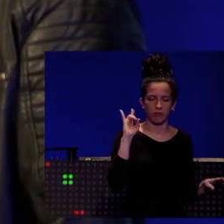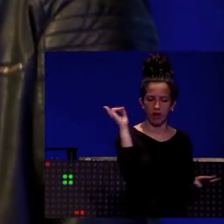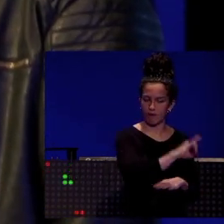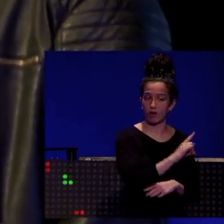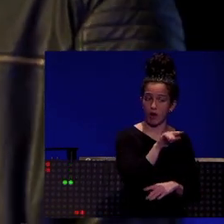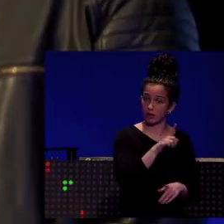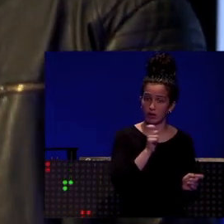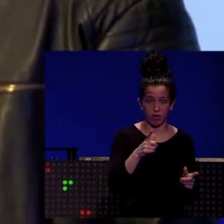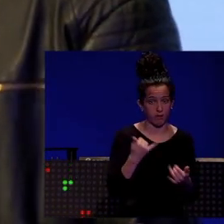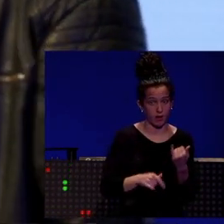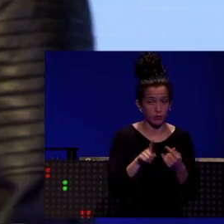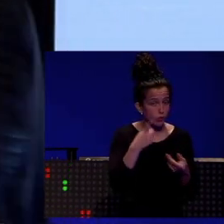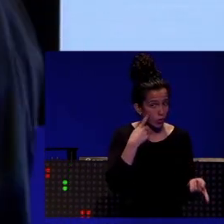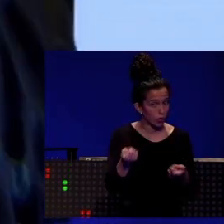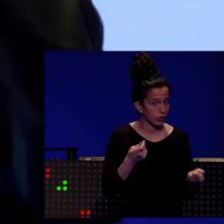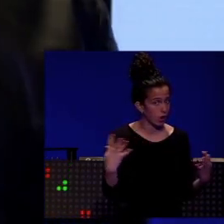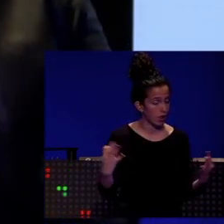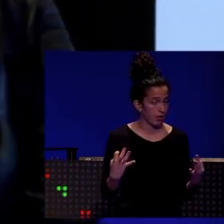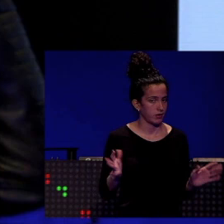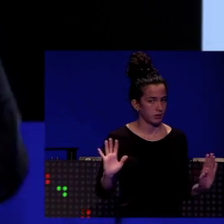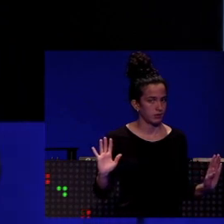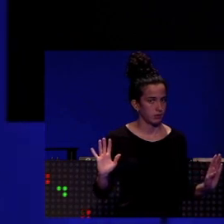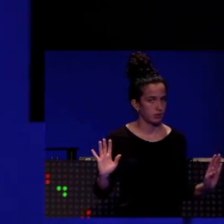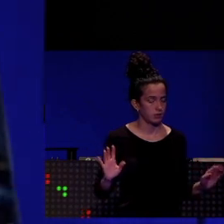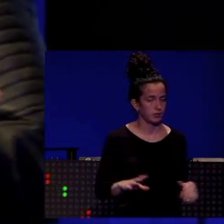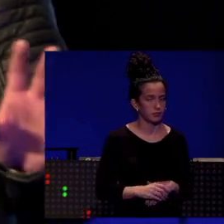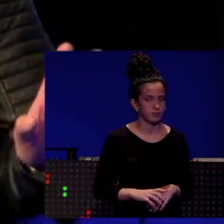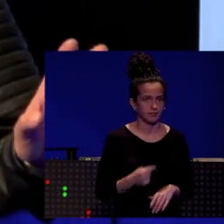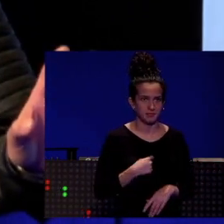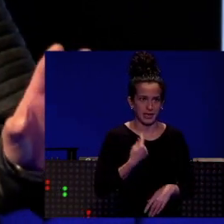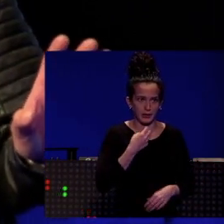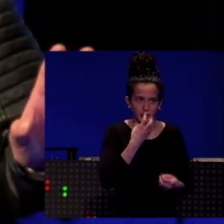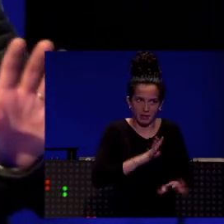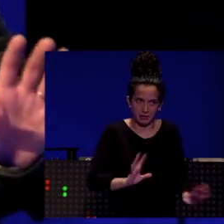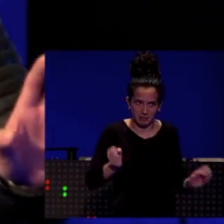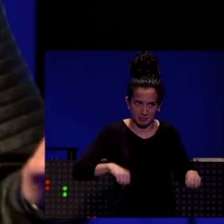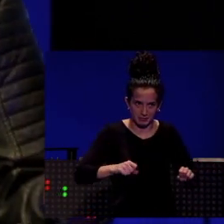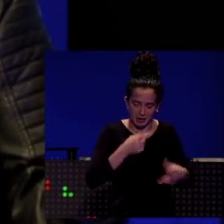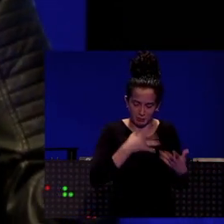tienes que gestionarlo mal estoy bien también